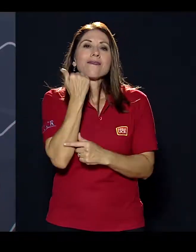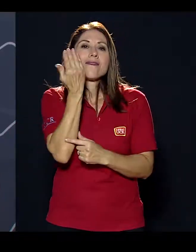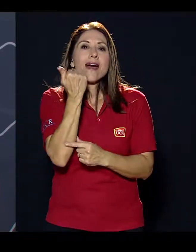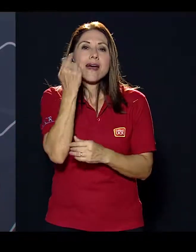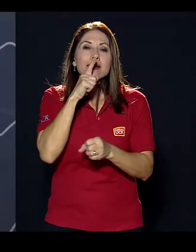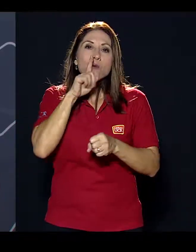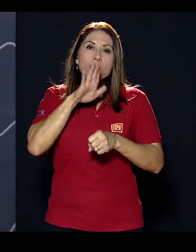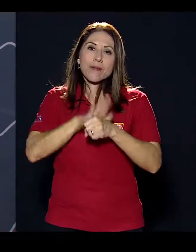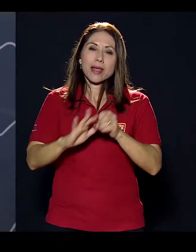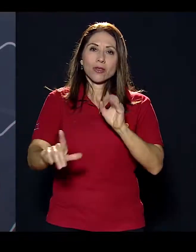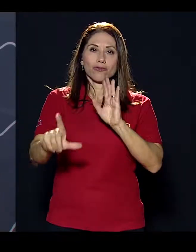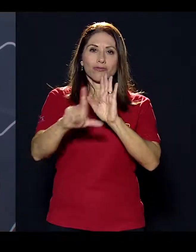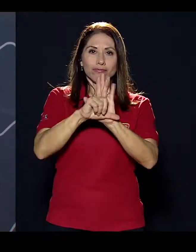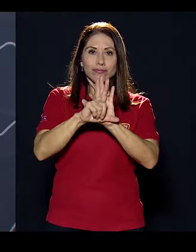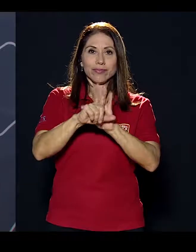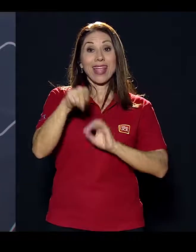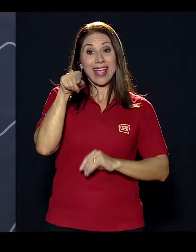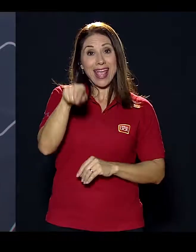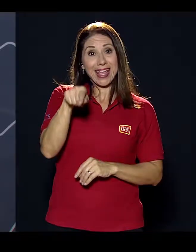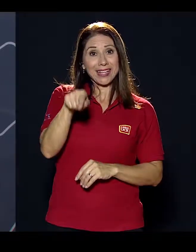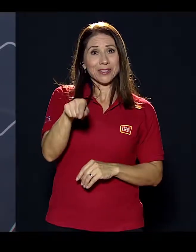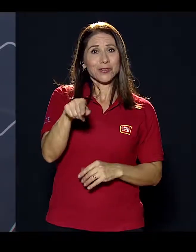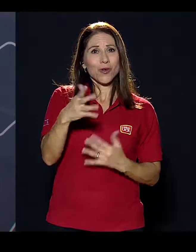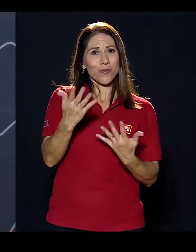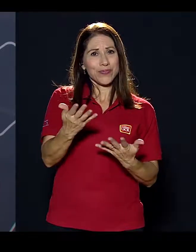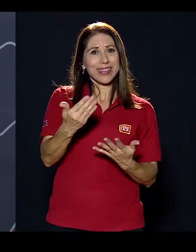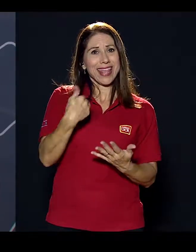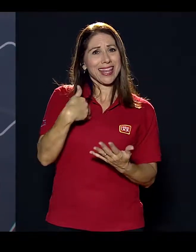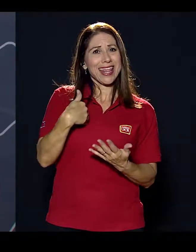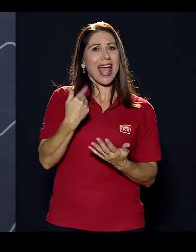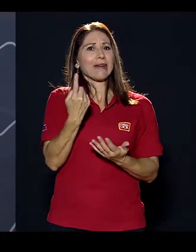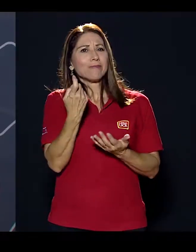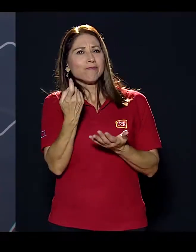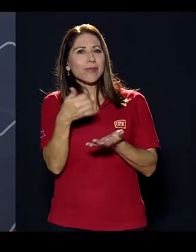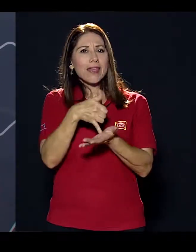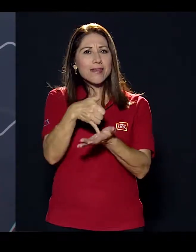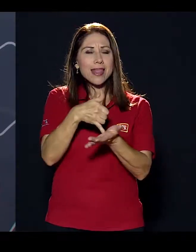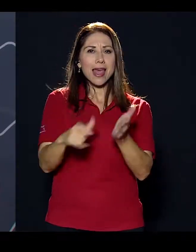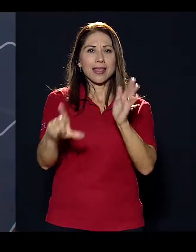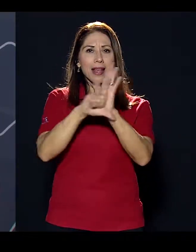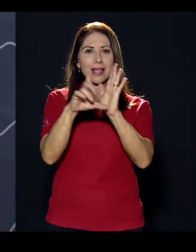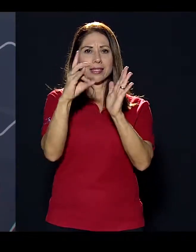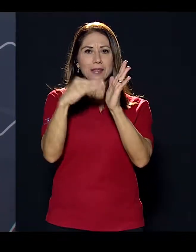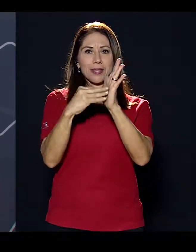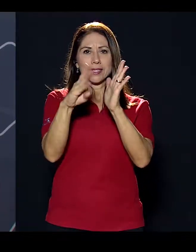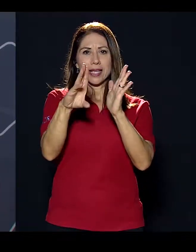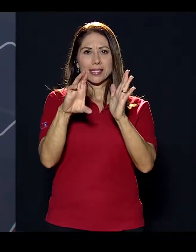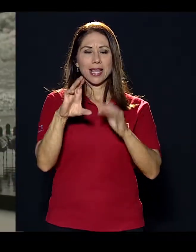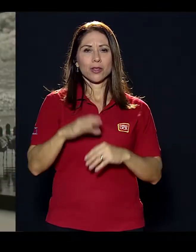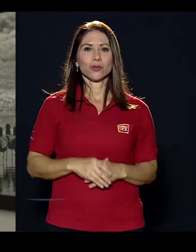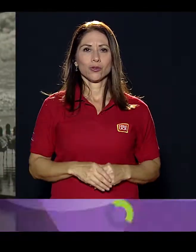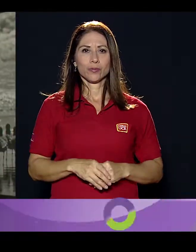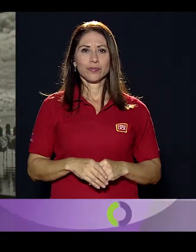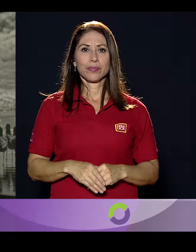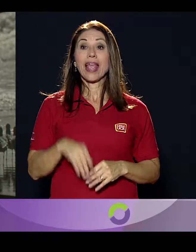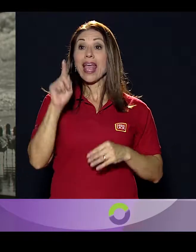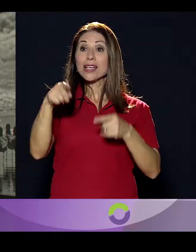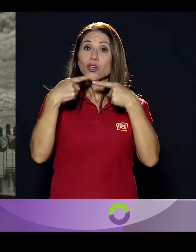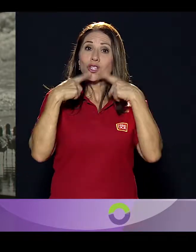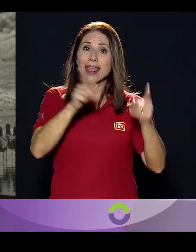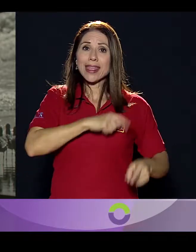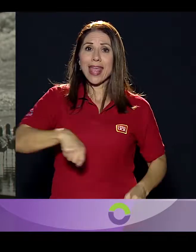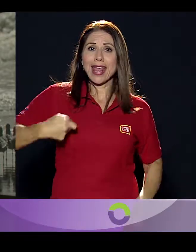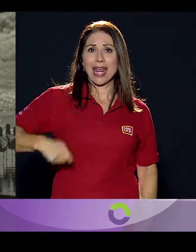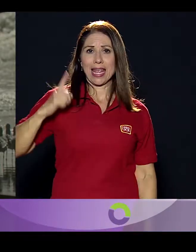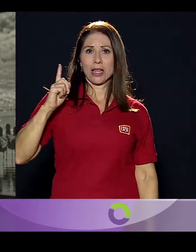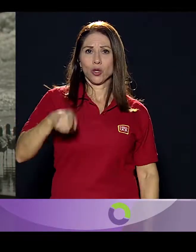el cumplimiento, que eso tenía, como decía anteriormente, una debilidad en la ley 7600. Estos decretos